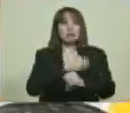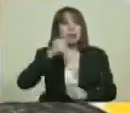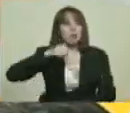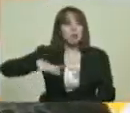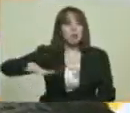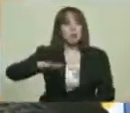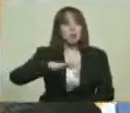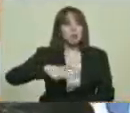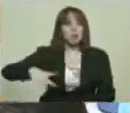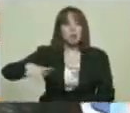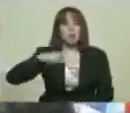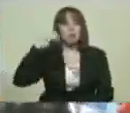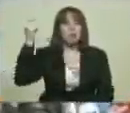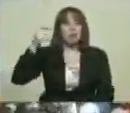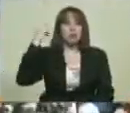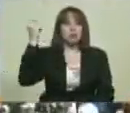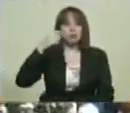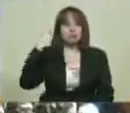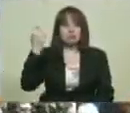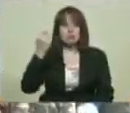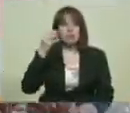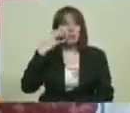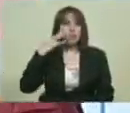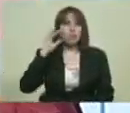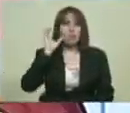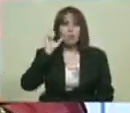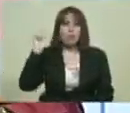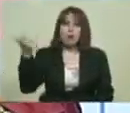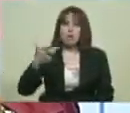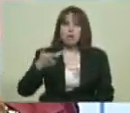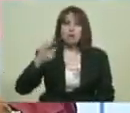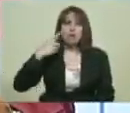Impresionante, los actos de Guarenas Guatire.